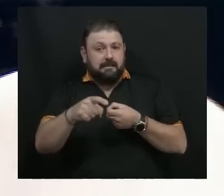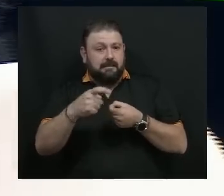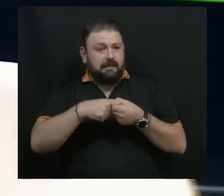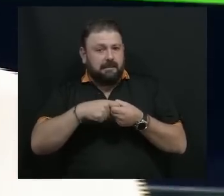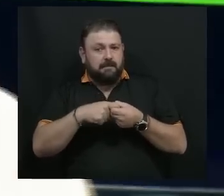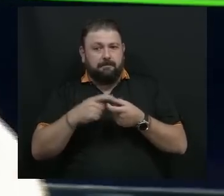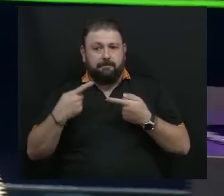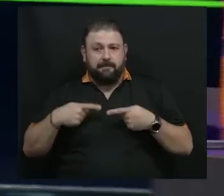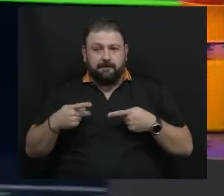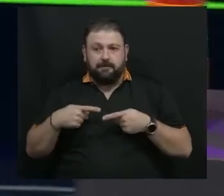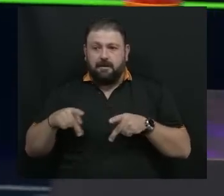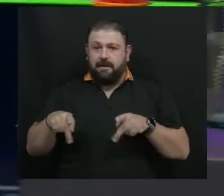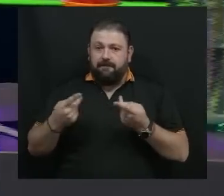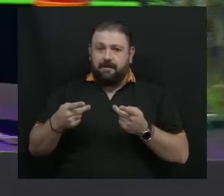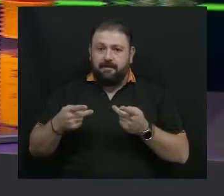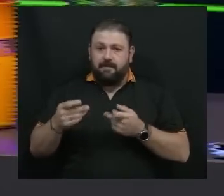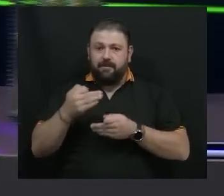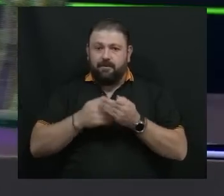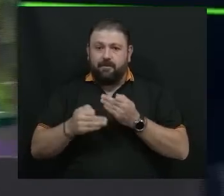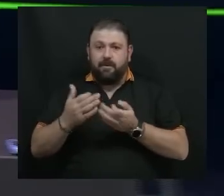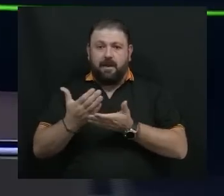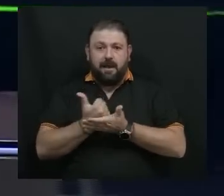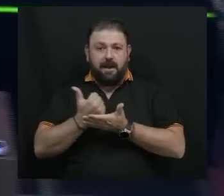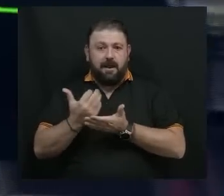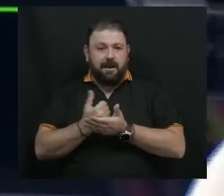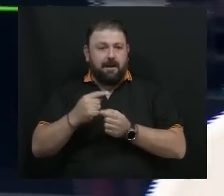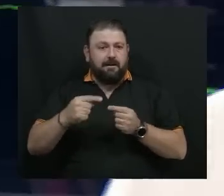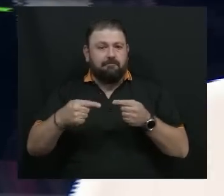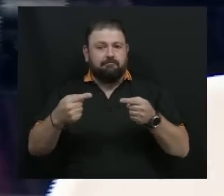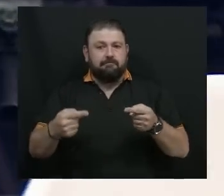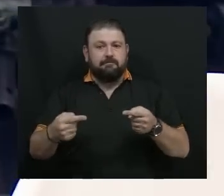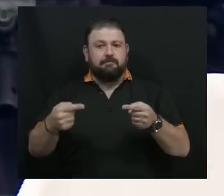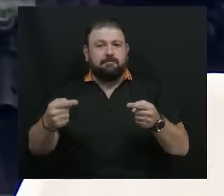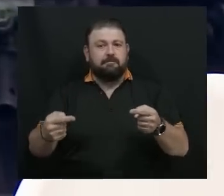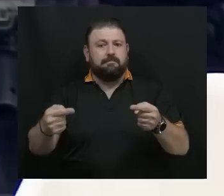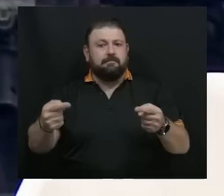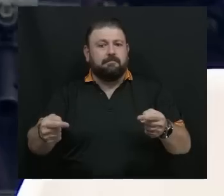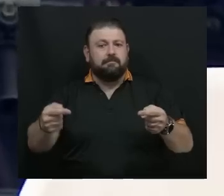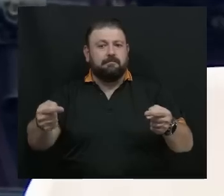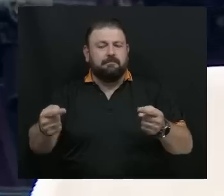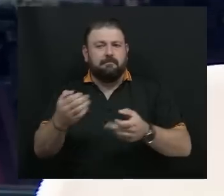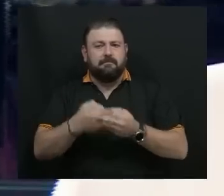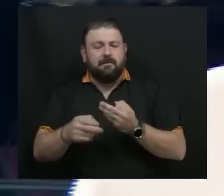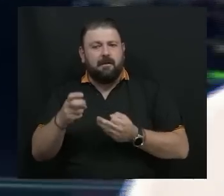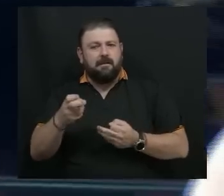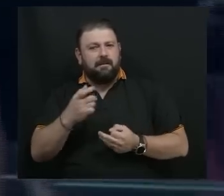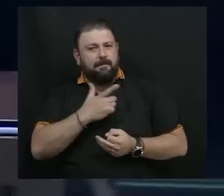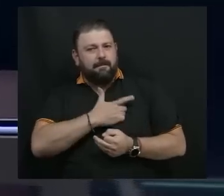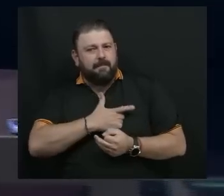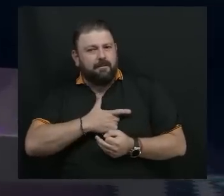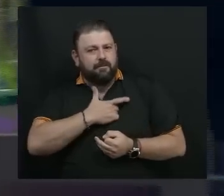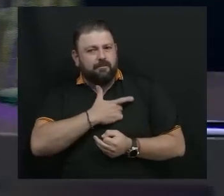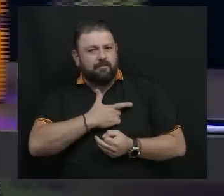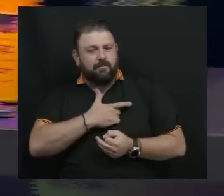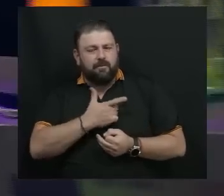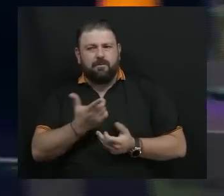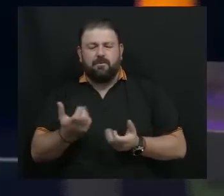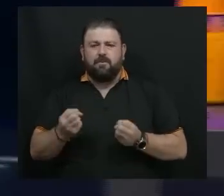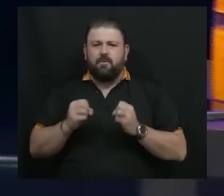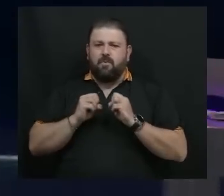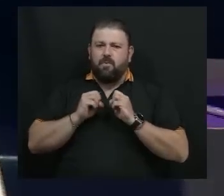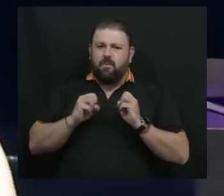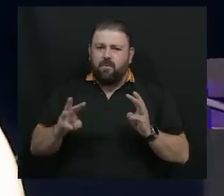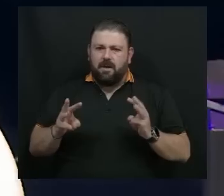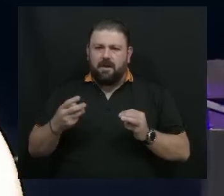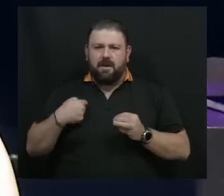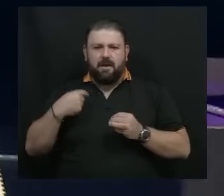encantó, ganar dinero enseñando y ayudando a que otros ganen. ¡Wow! Esto es maravilloso, ¿por qué no todo el mundo lo hace?